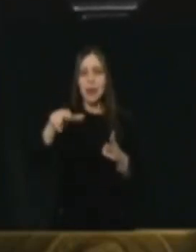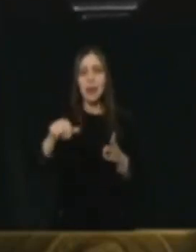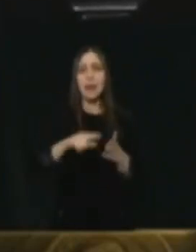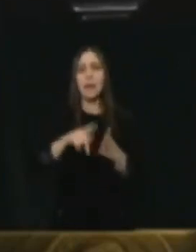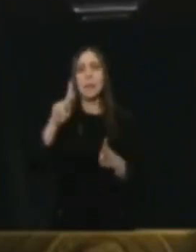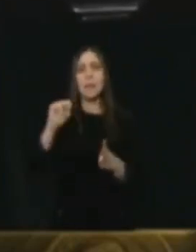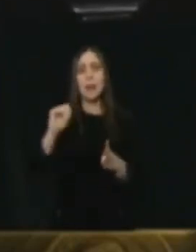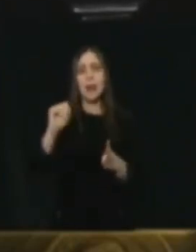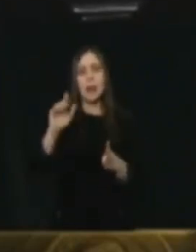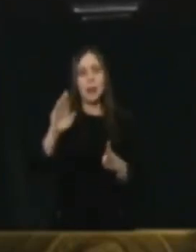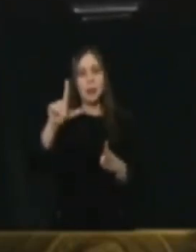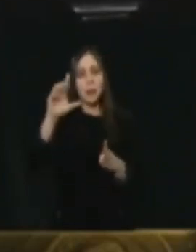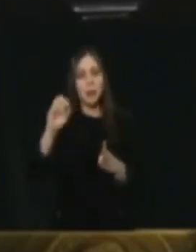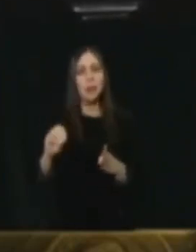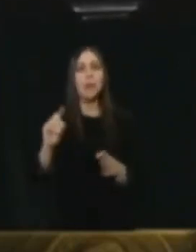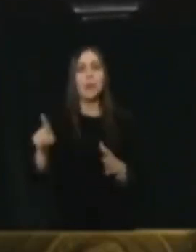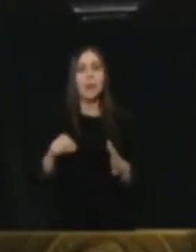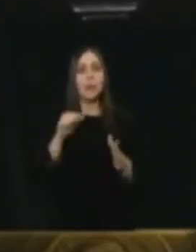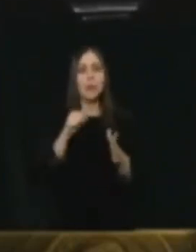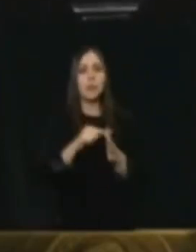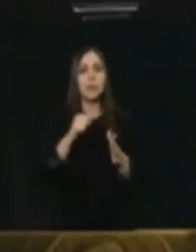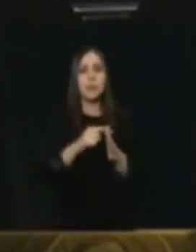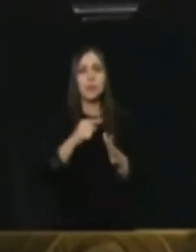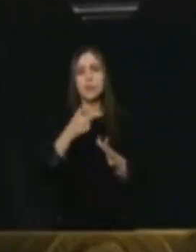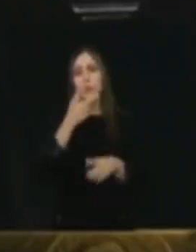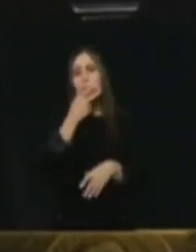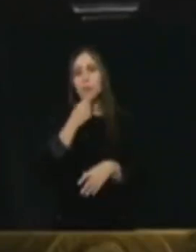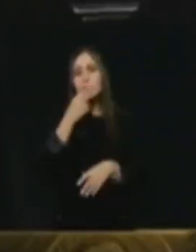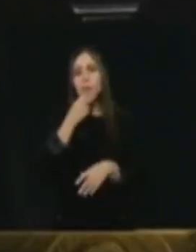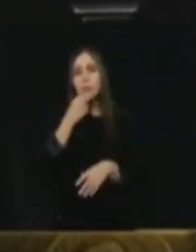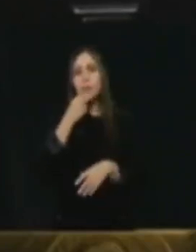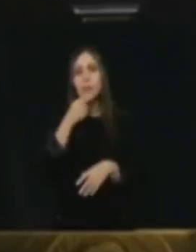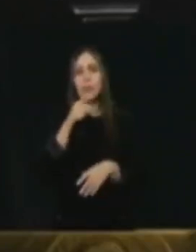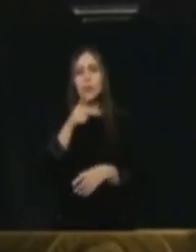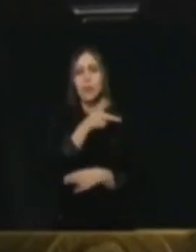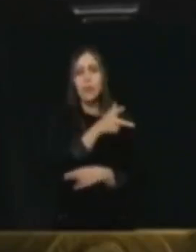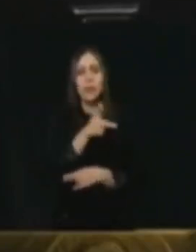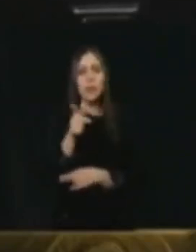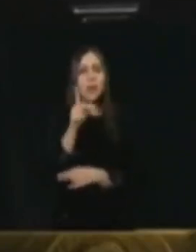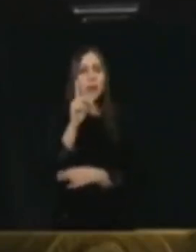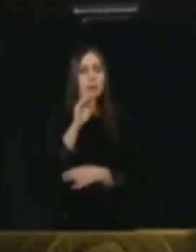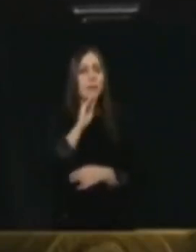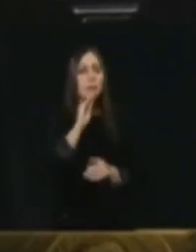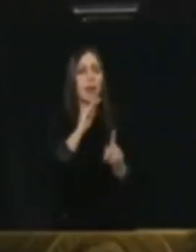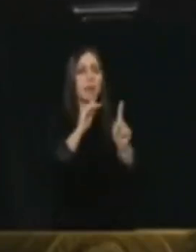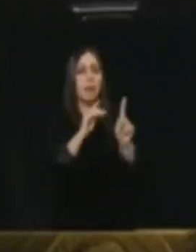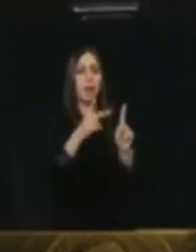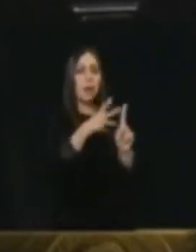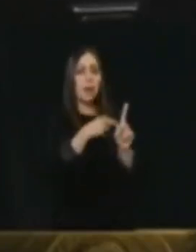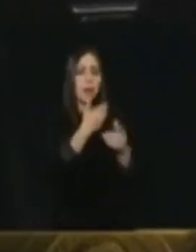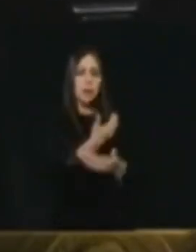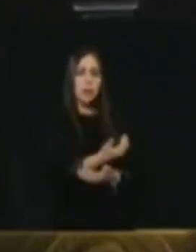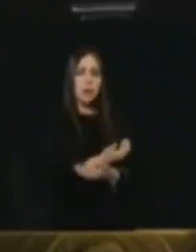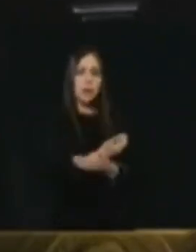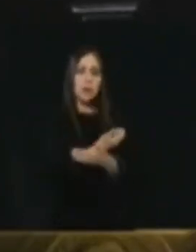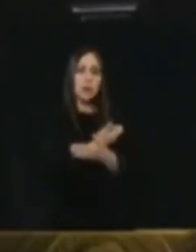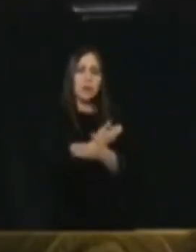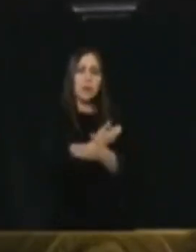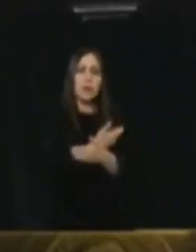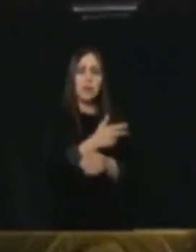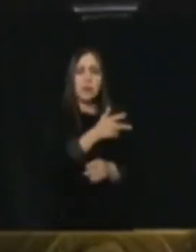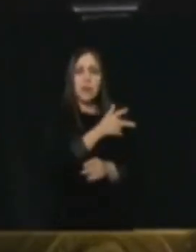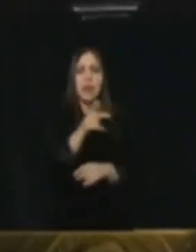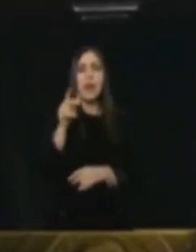O'Higgins, al grabador de una madre con su hijo en brazos, de la grabadora